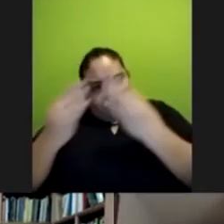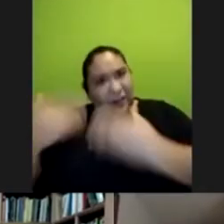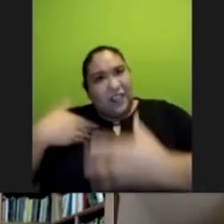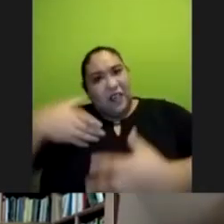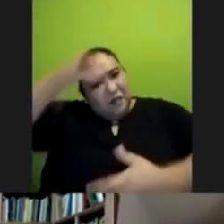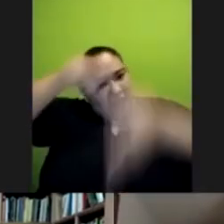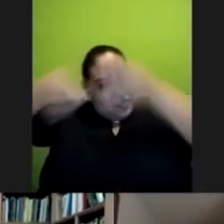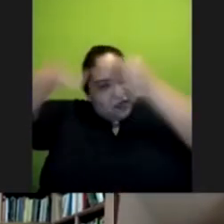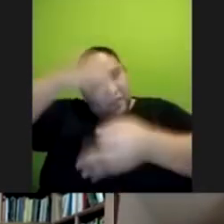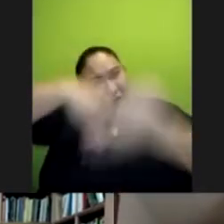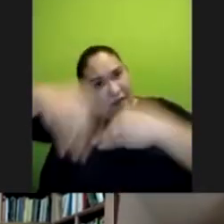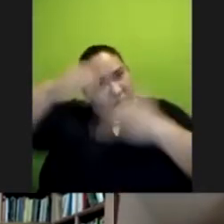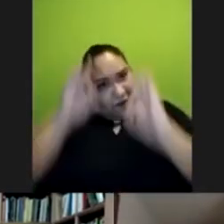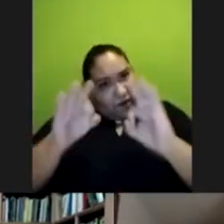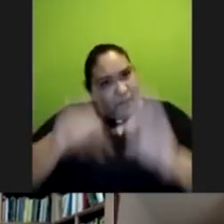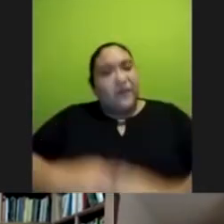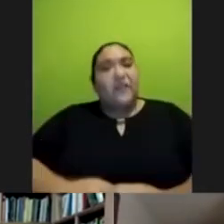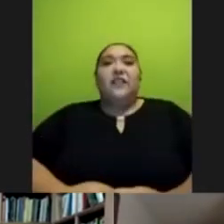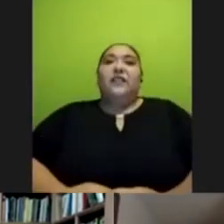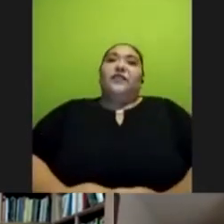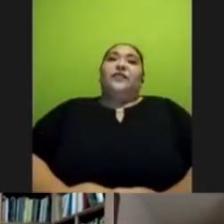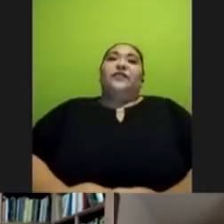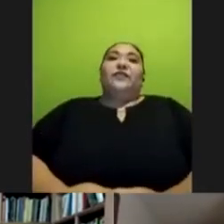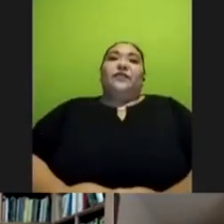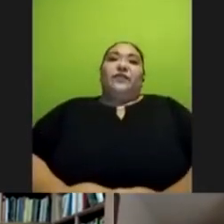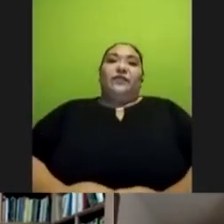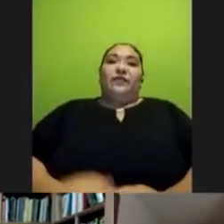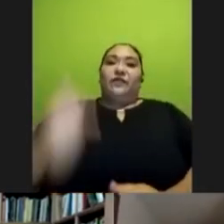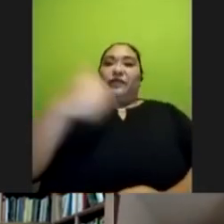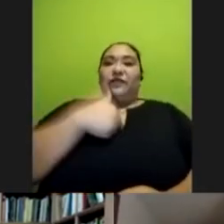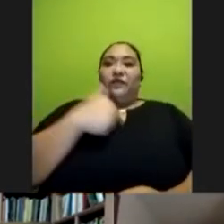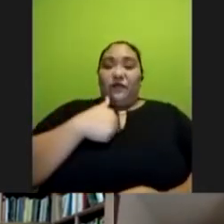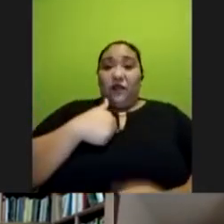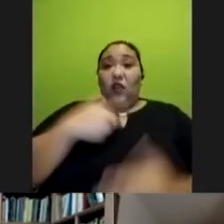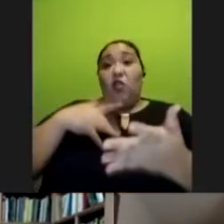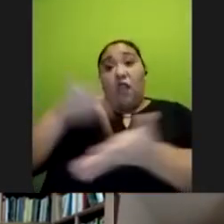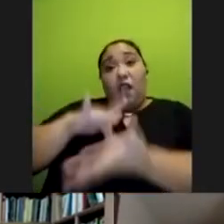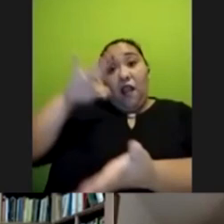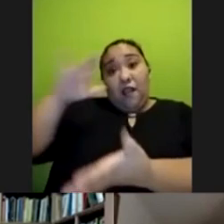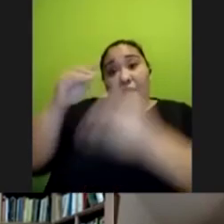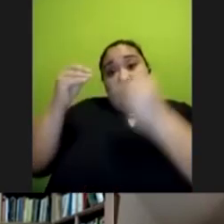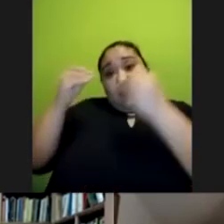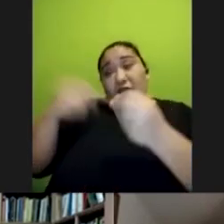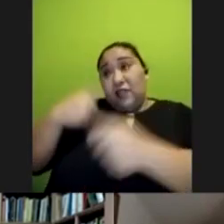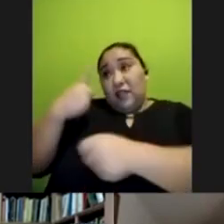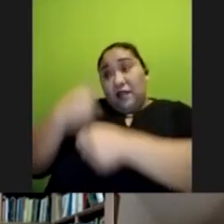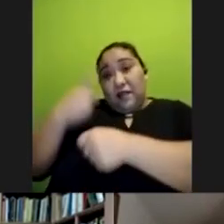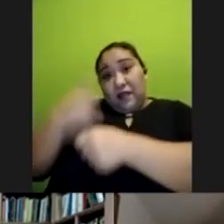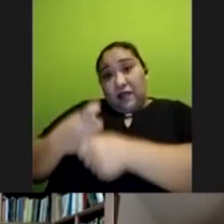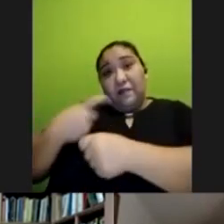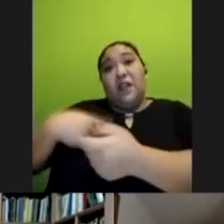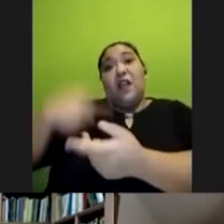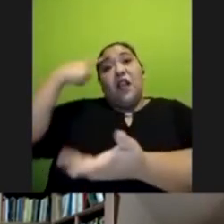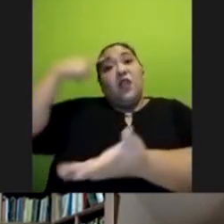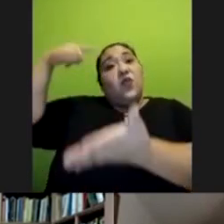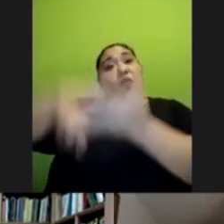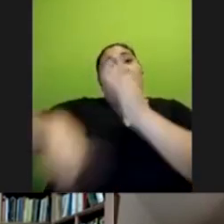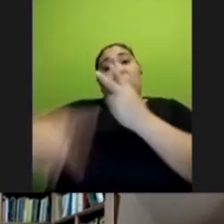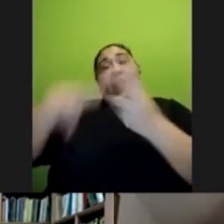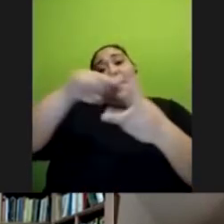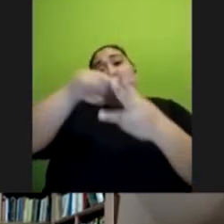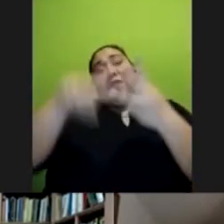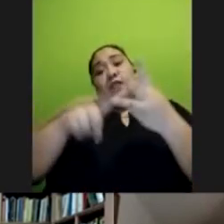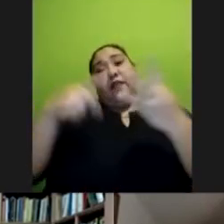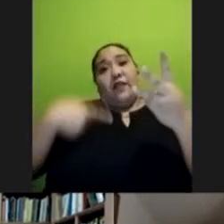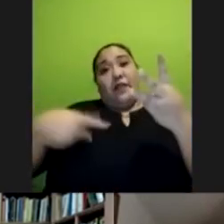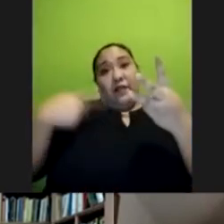Bueno, te agradezco mucho, Mónica, esta primera intervención. Creo que los tres, tanto Marc como Jesús, como por supuesto Mónica,